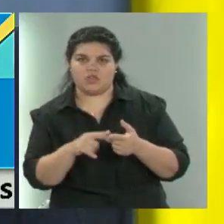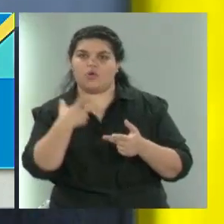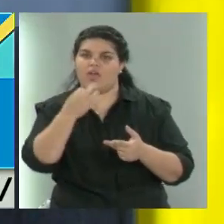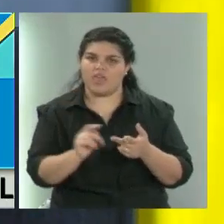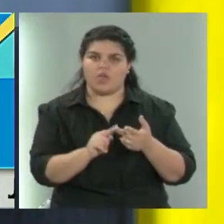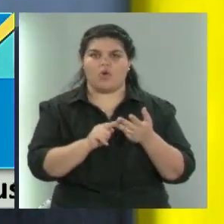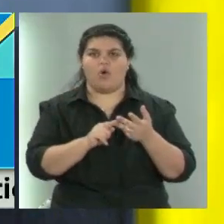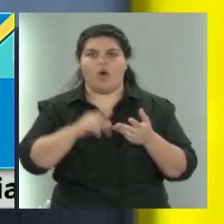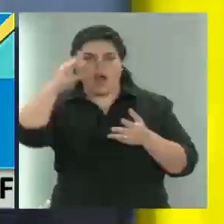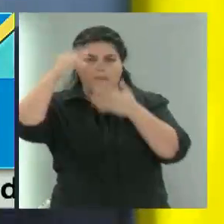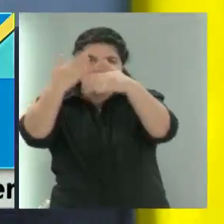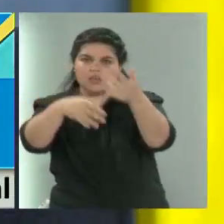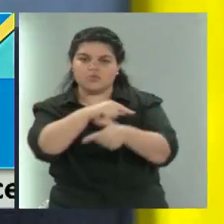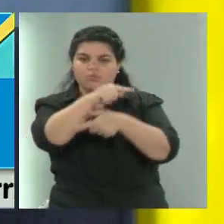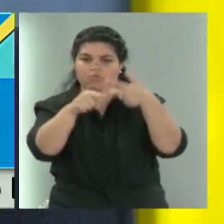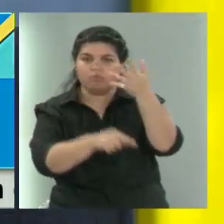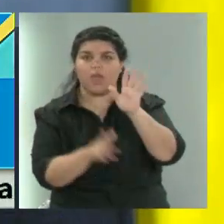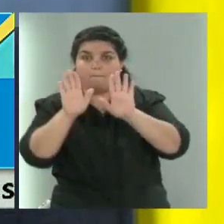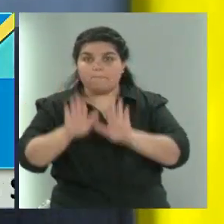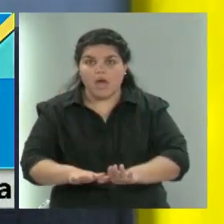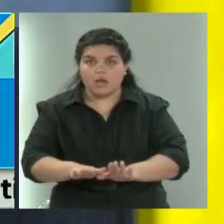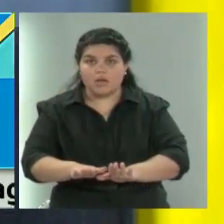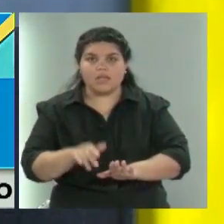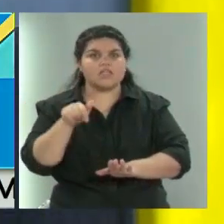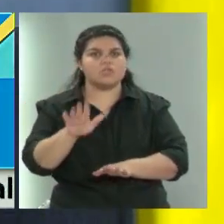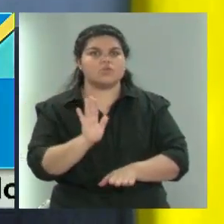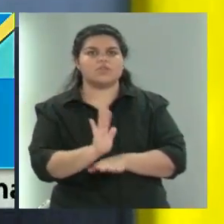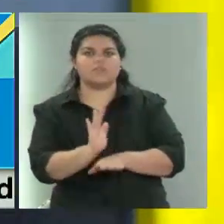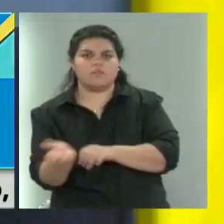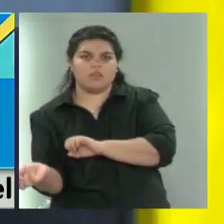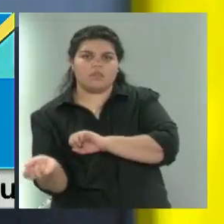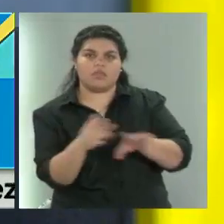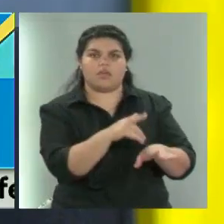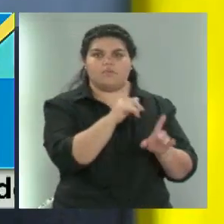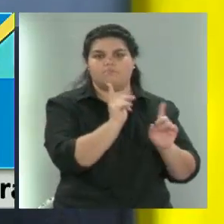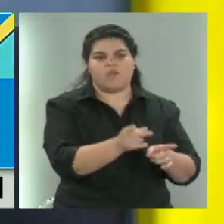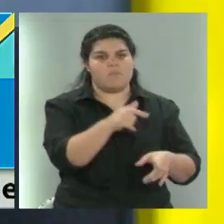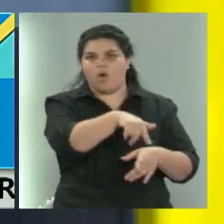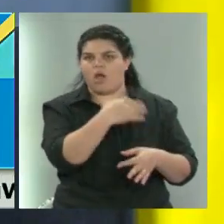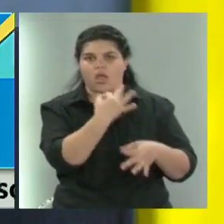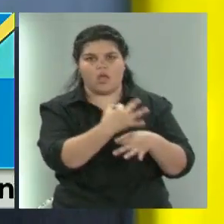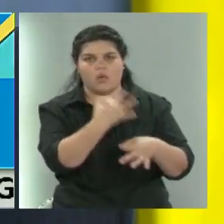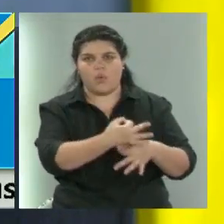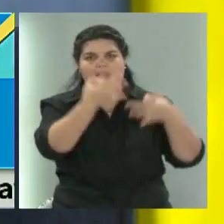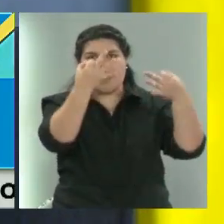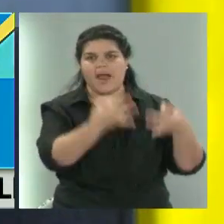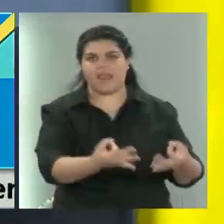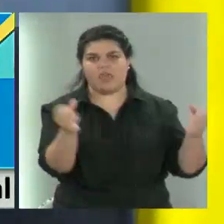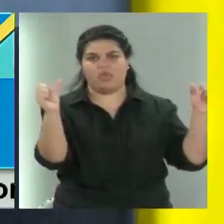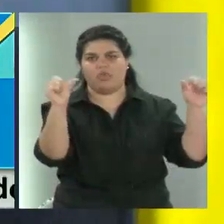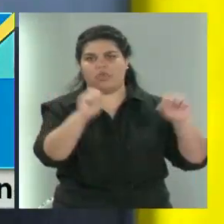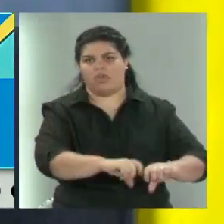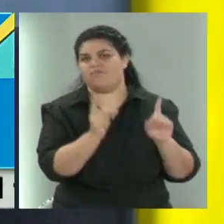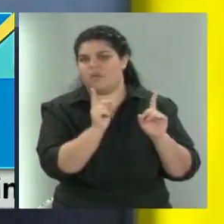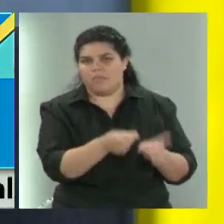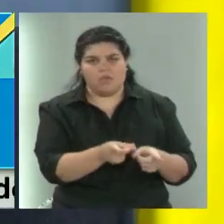etcétera, indudablemente que repercute fuertemente en la escuela y mucho más en la calidad de la educación.